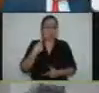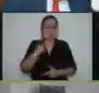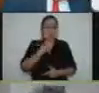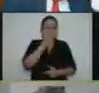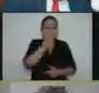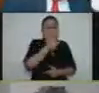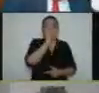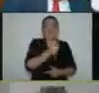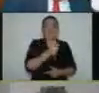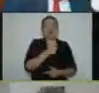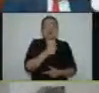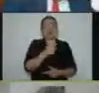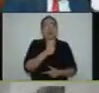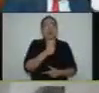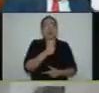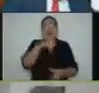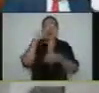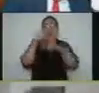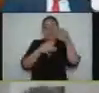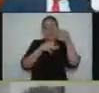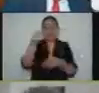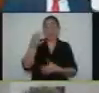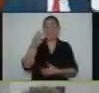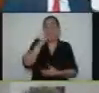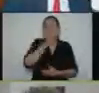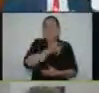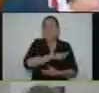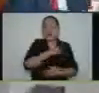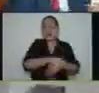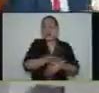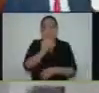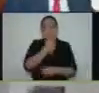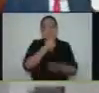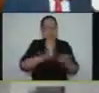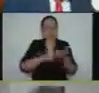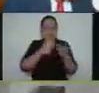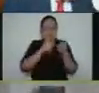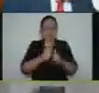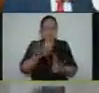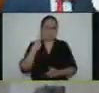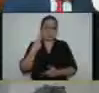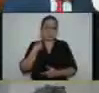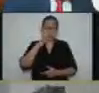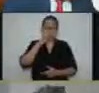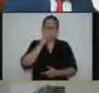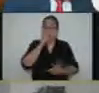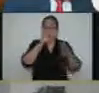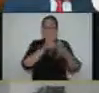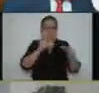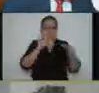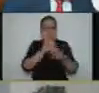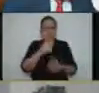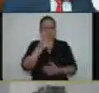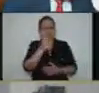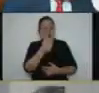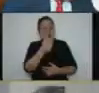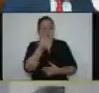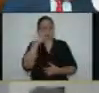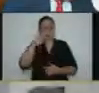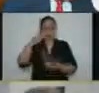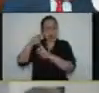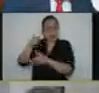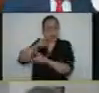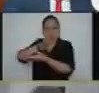información inexacta, pues el partido político no puede asegurar que para eso sea el destino.